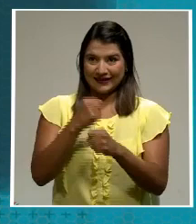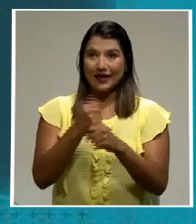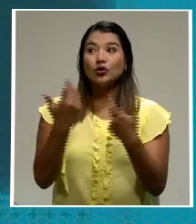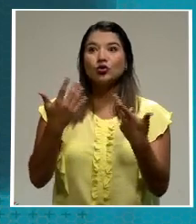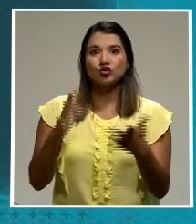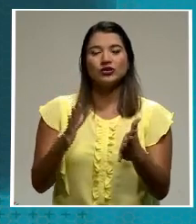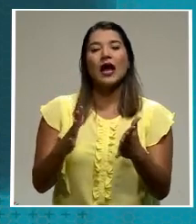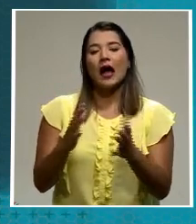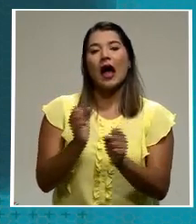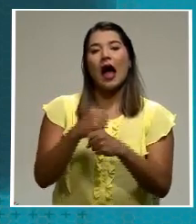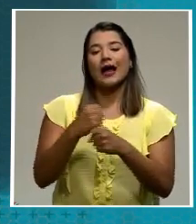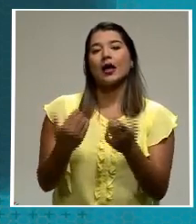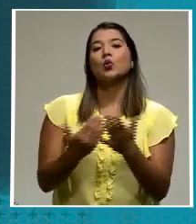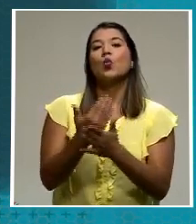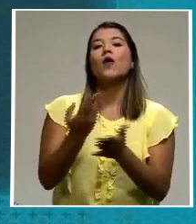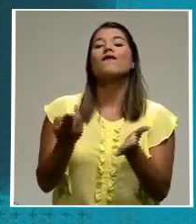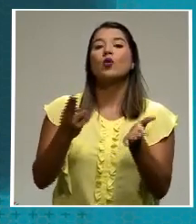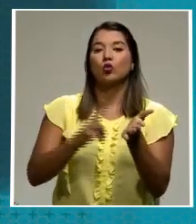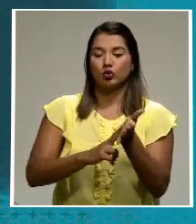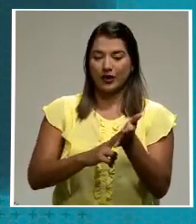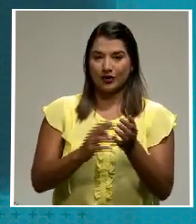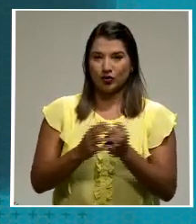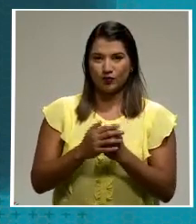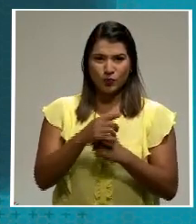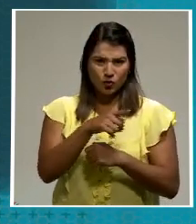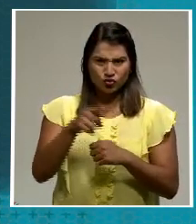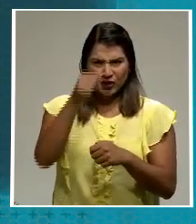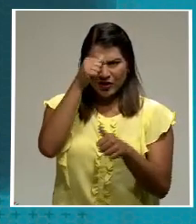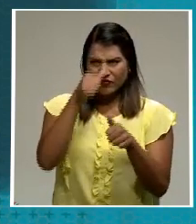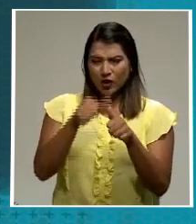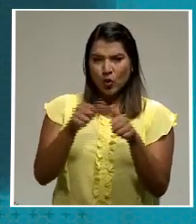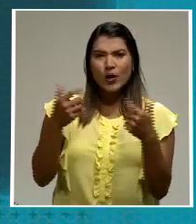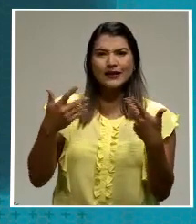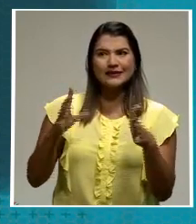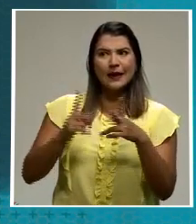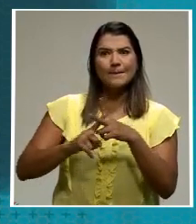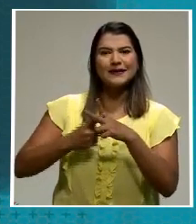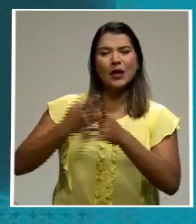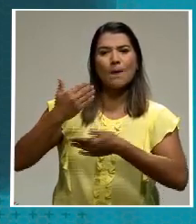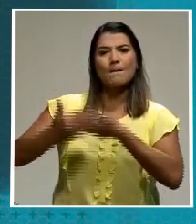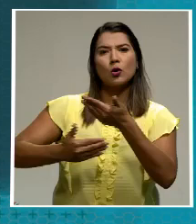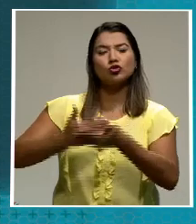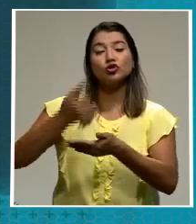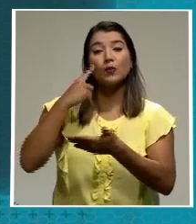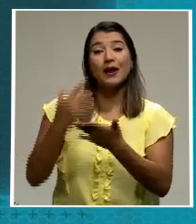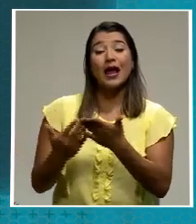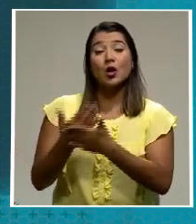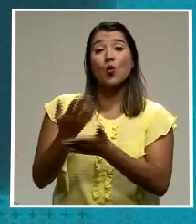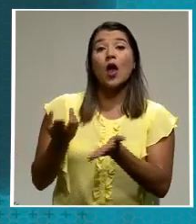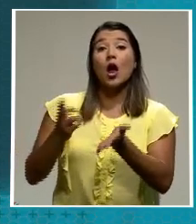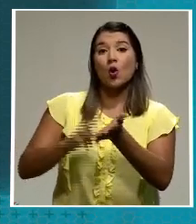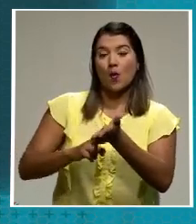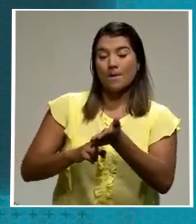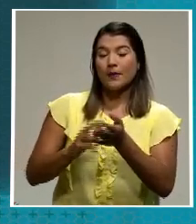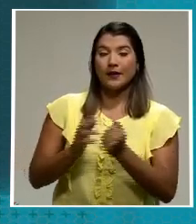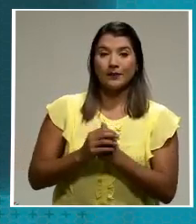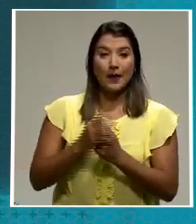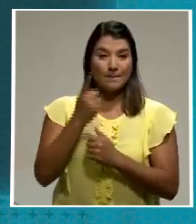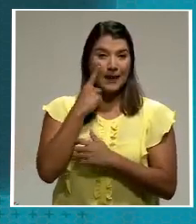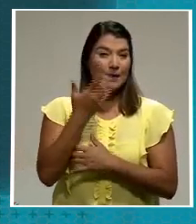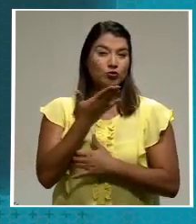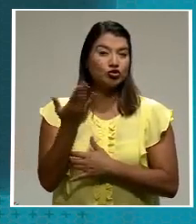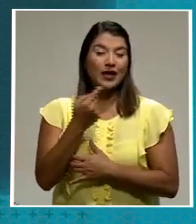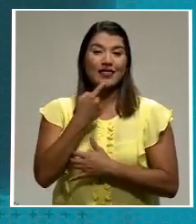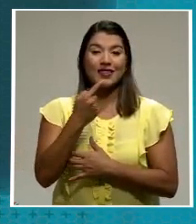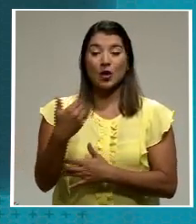contrato. Recordemos que también ya lanzaron una licitación de las empresas interesadas para que brinden el servicio. Veamos lo que dijo la